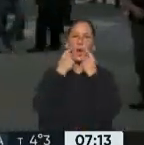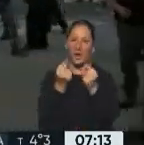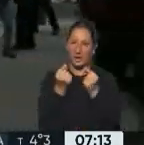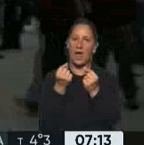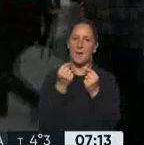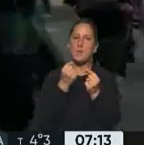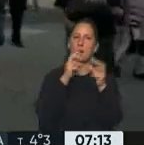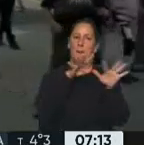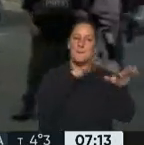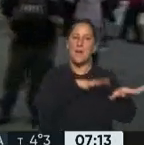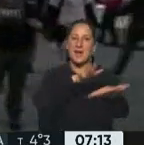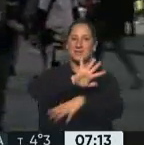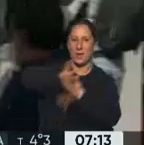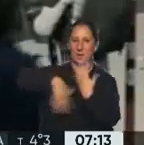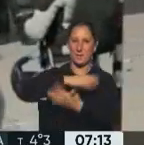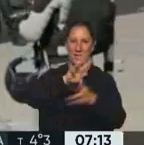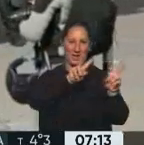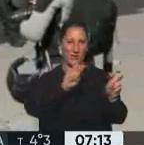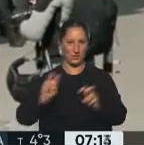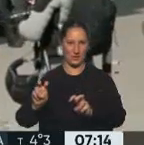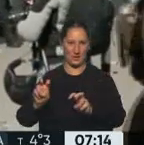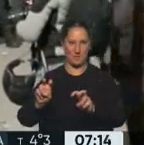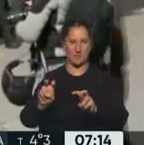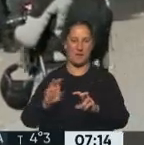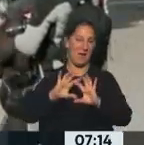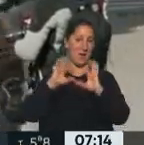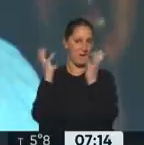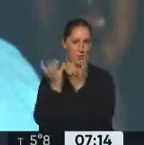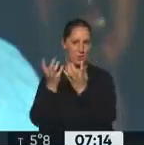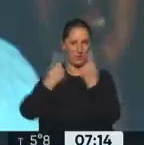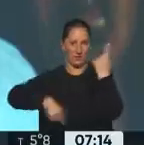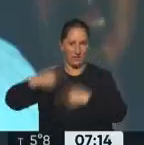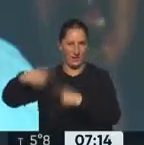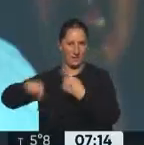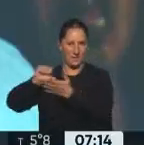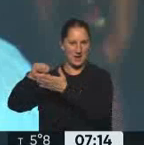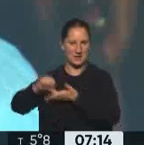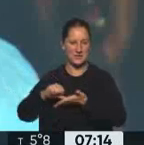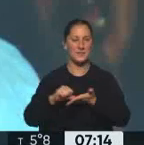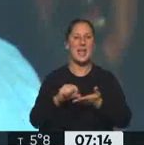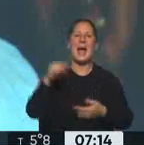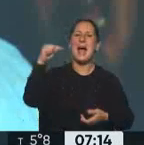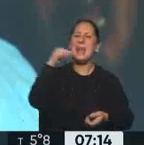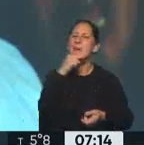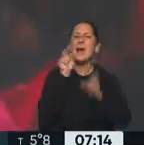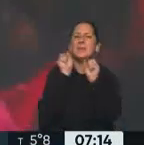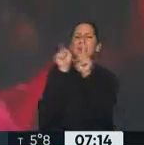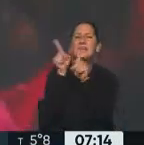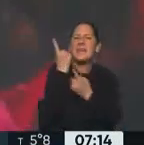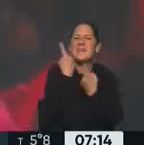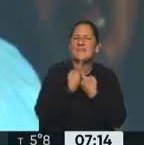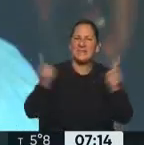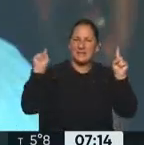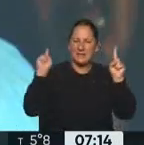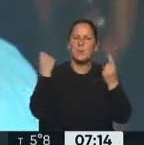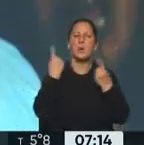las distintas marchas y protestas que se realizaron en todo el mundo. Y después Alemania tuvo una característica especial, porque